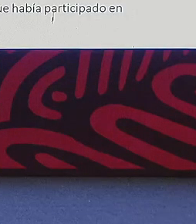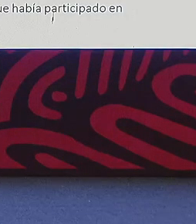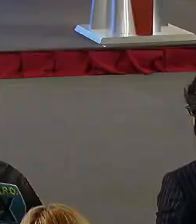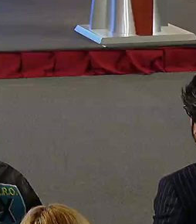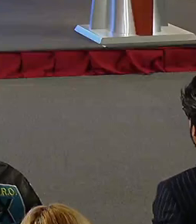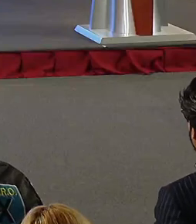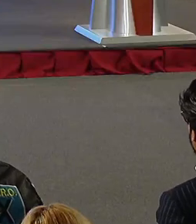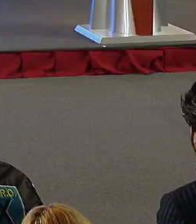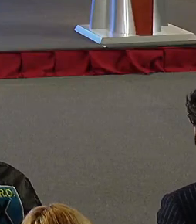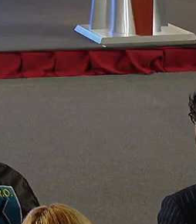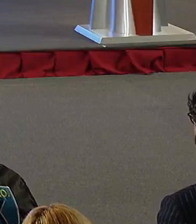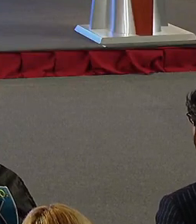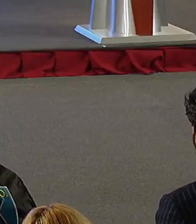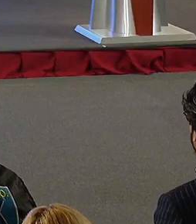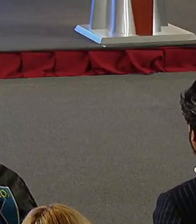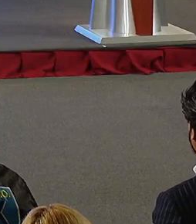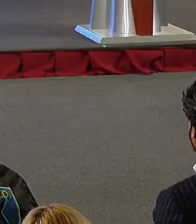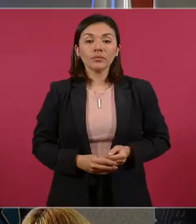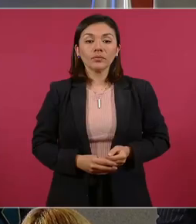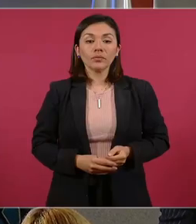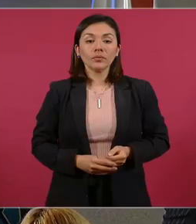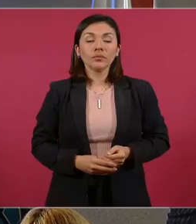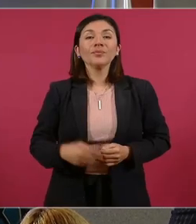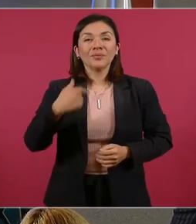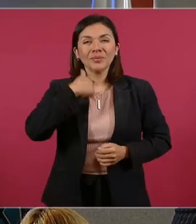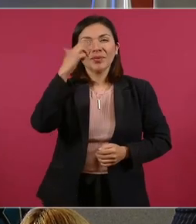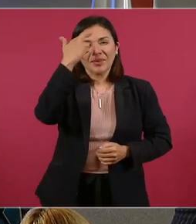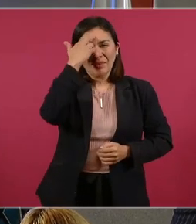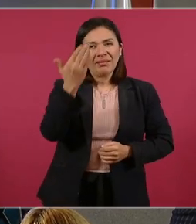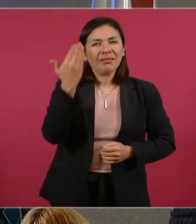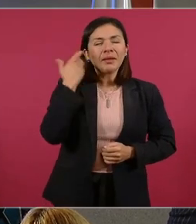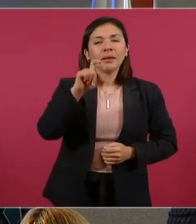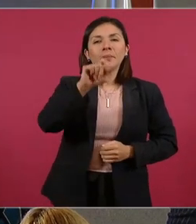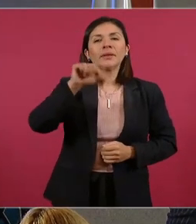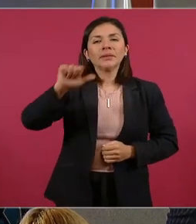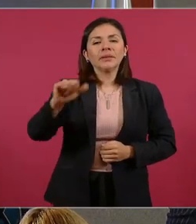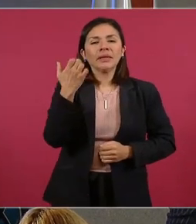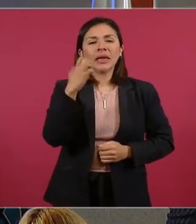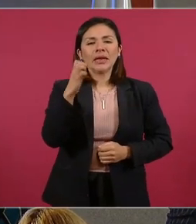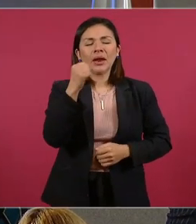el 26 de enero de 2010, puse en mi cuenta de Twitter